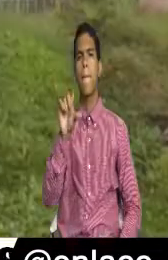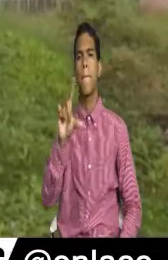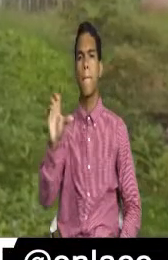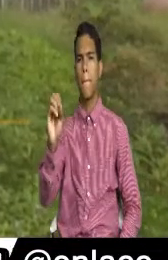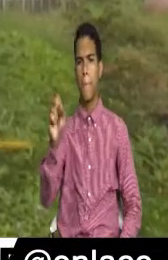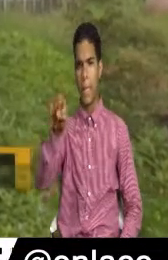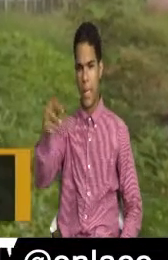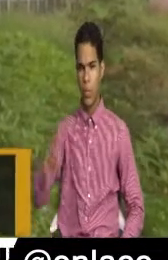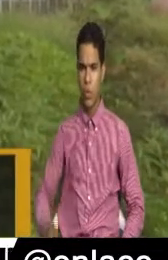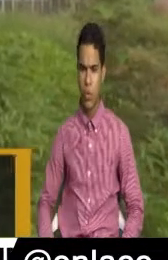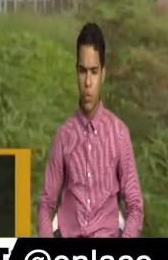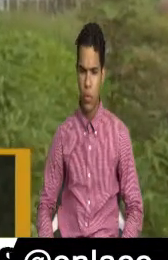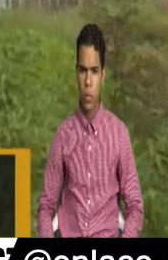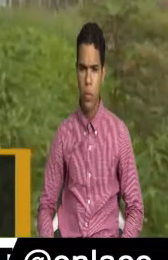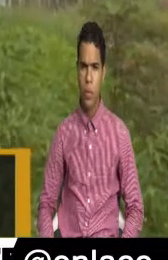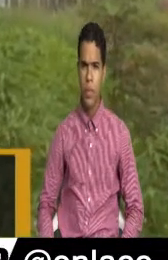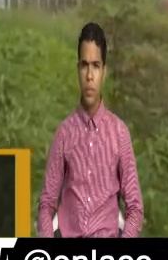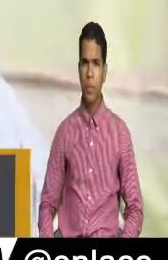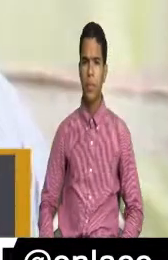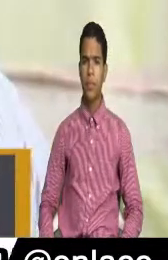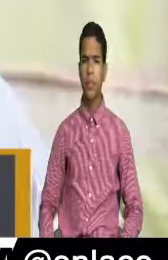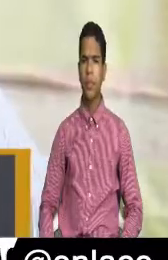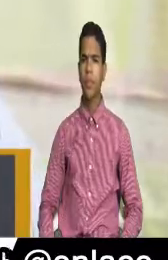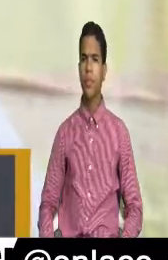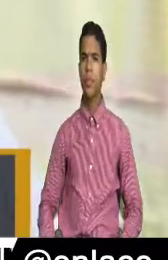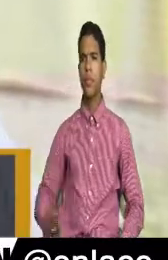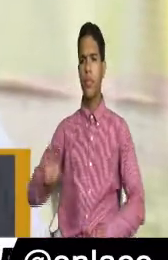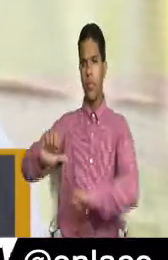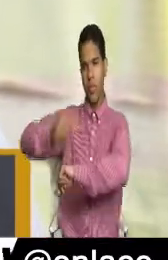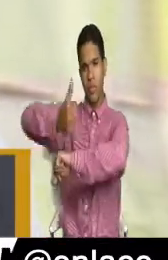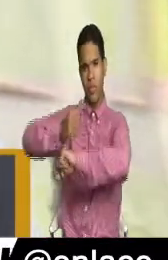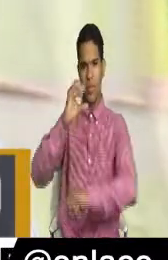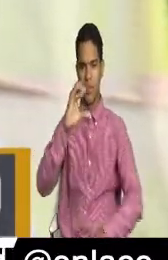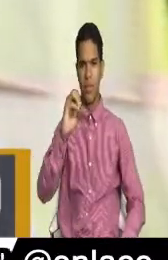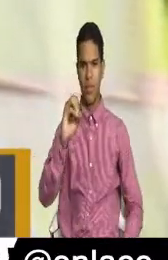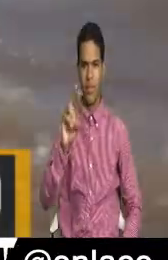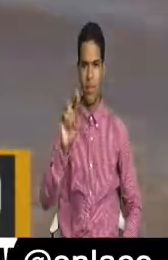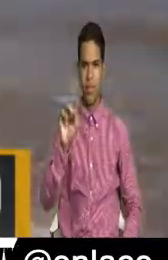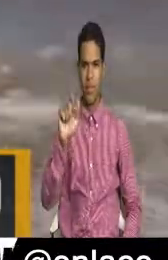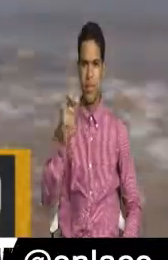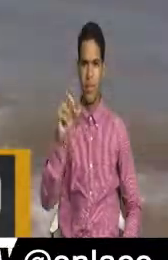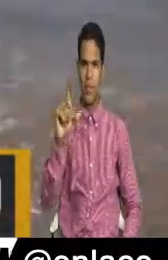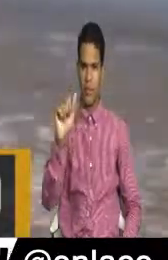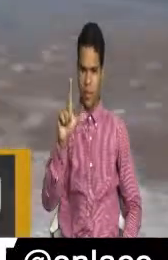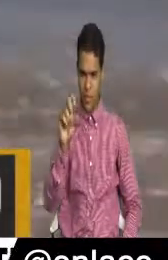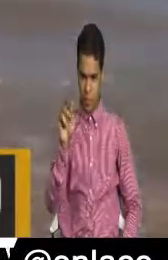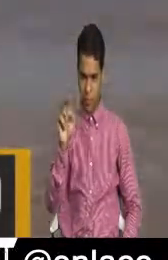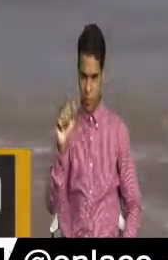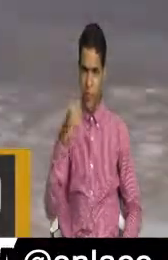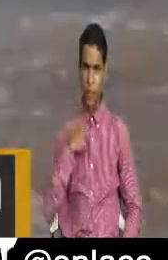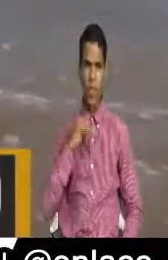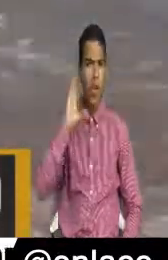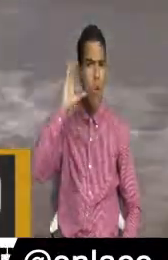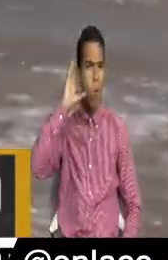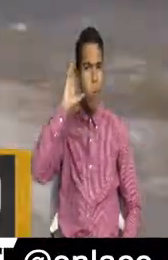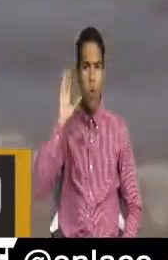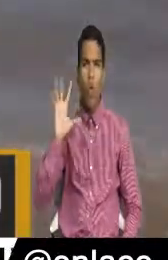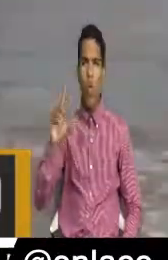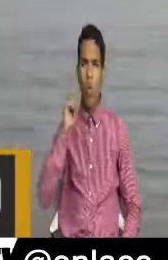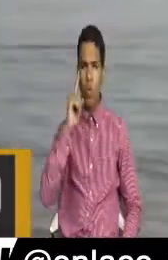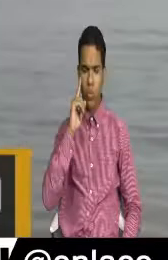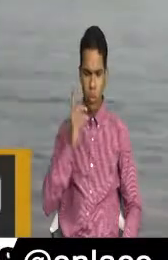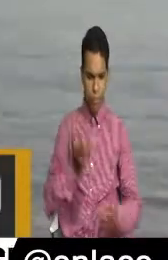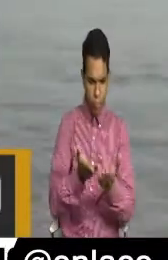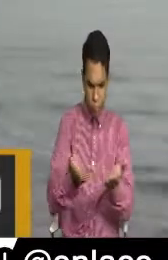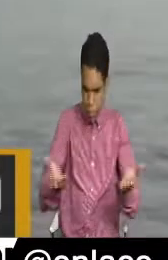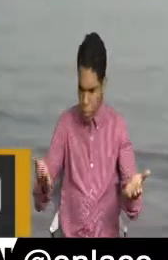En audiencia pública presidida este lunes por el director ejecutivo de Cor Magdalena, Alfredo Varela de la Rosa, se ha adjudicado por medio de concurso de méritos abierto